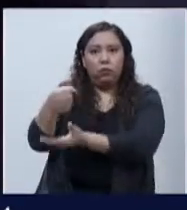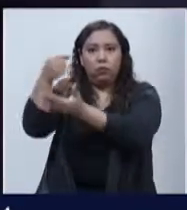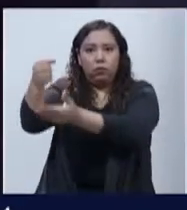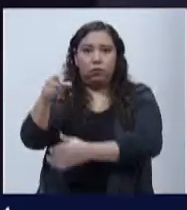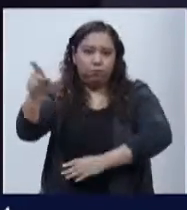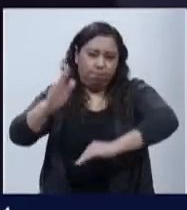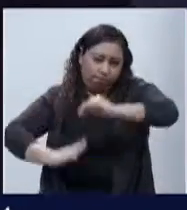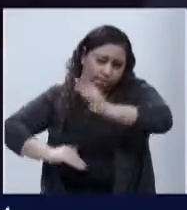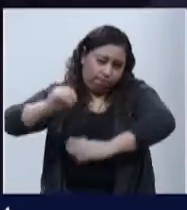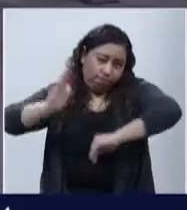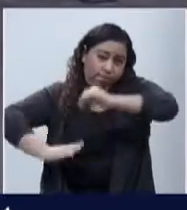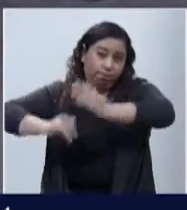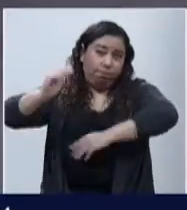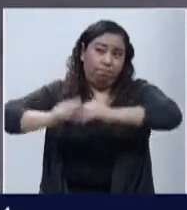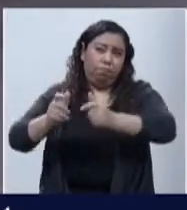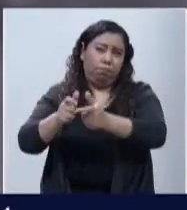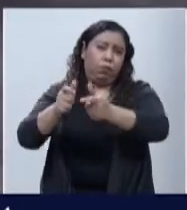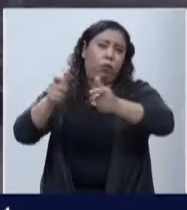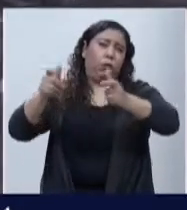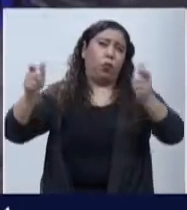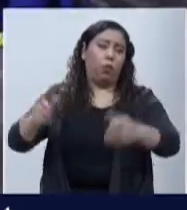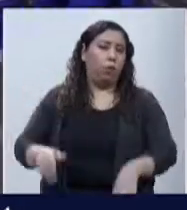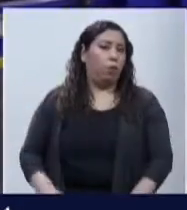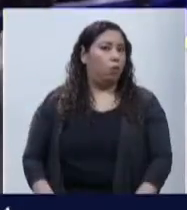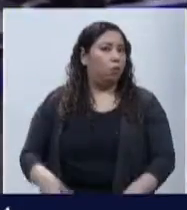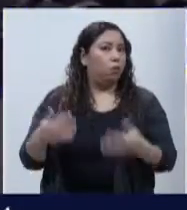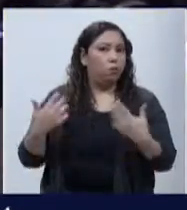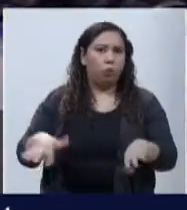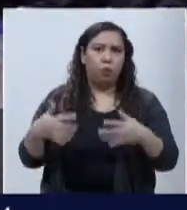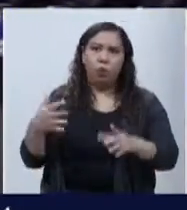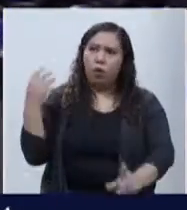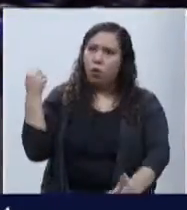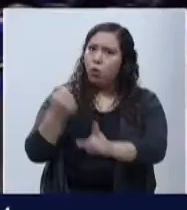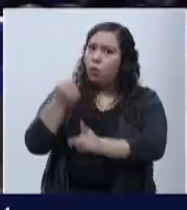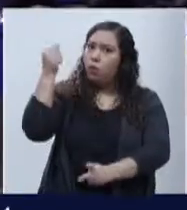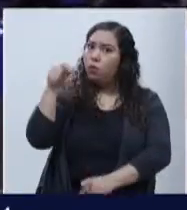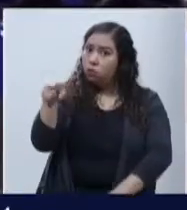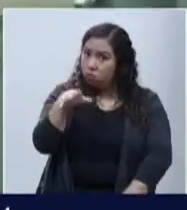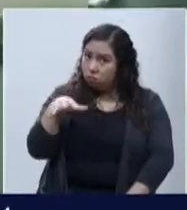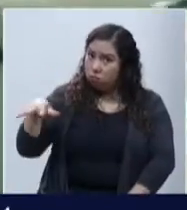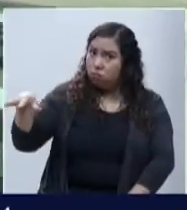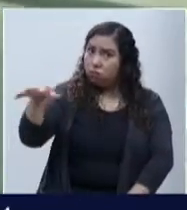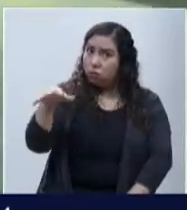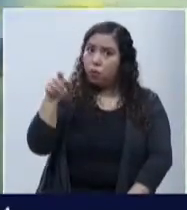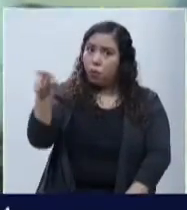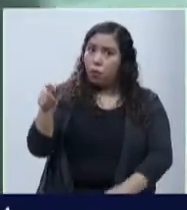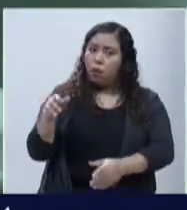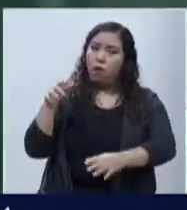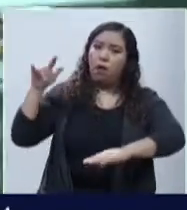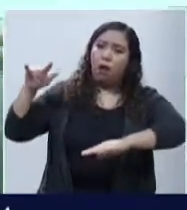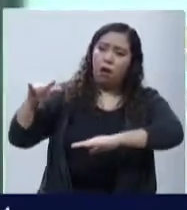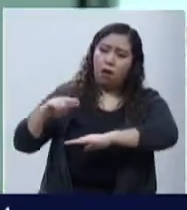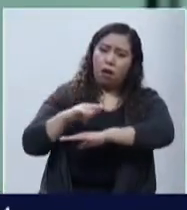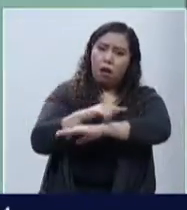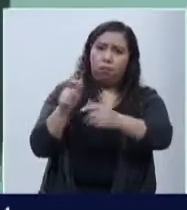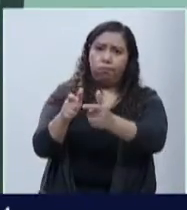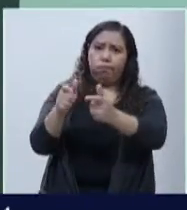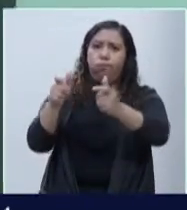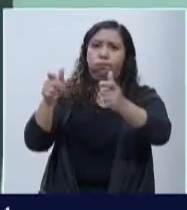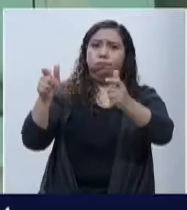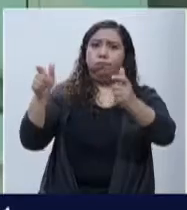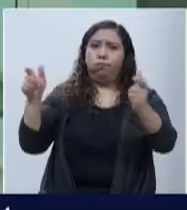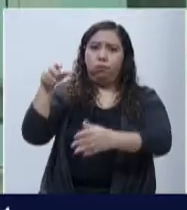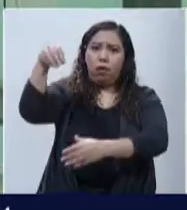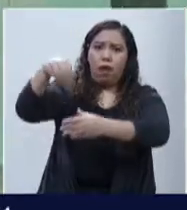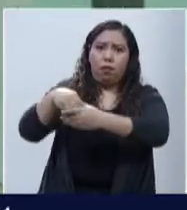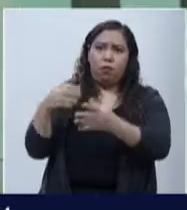resulta que que tiene un impacto extraordinario en toda la zona de bionic y en todos sus alrededores este es